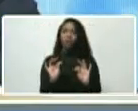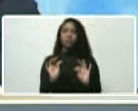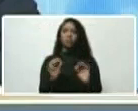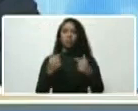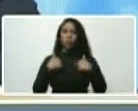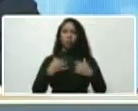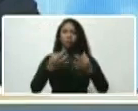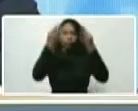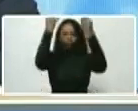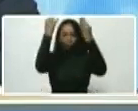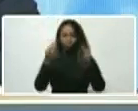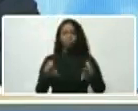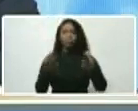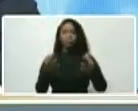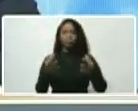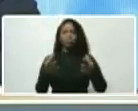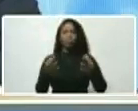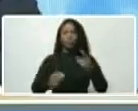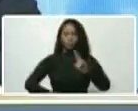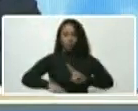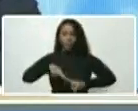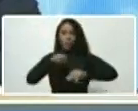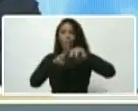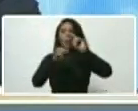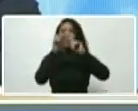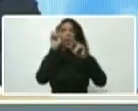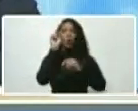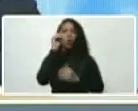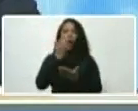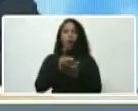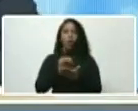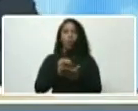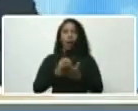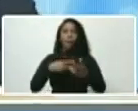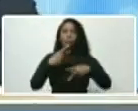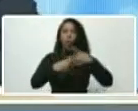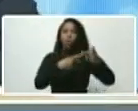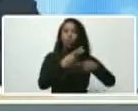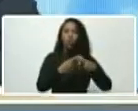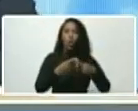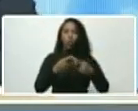firme, construir una economía que